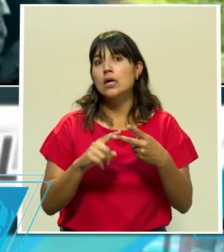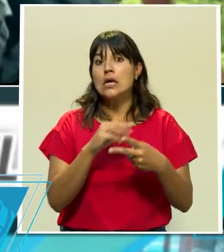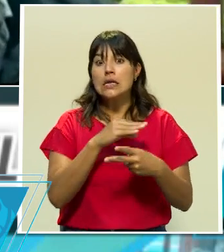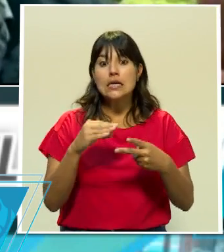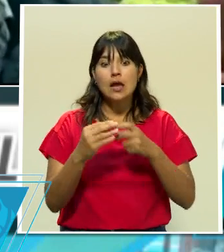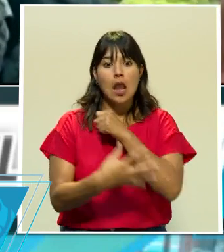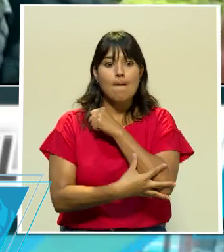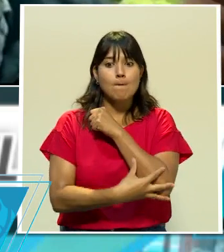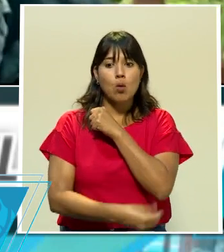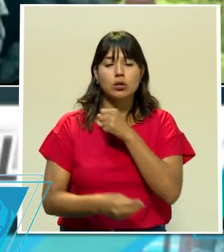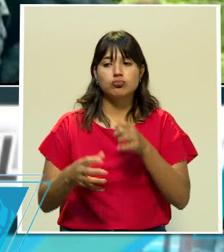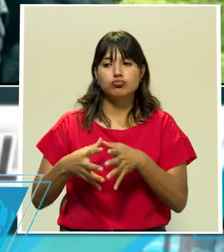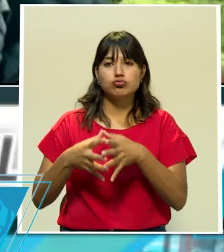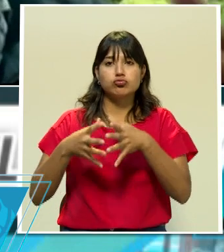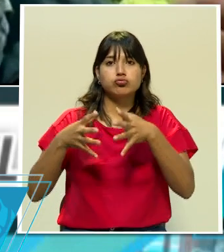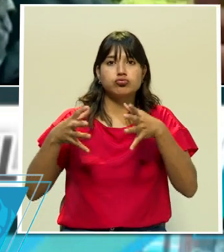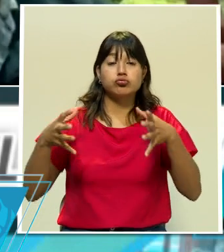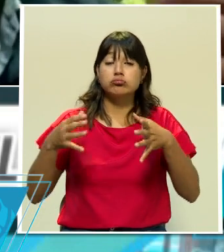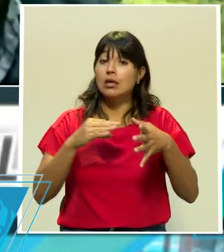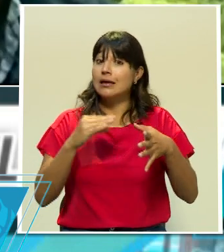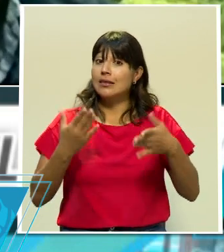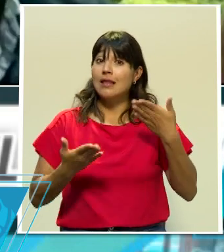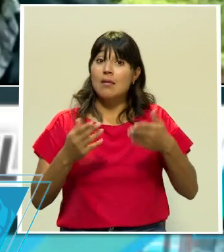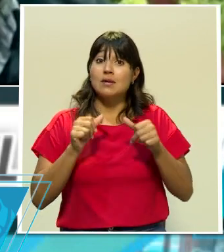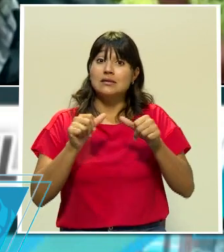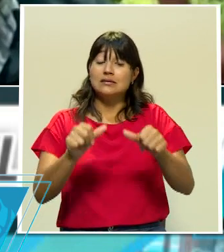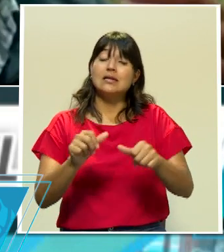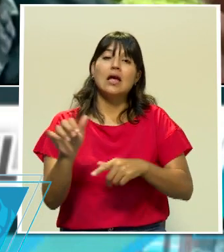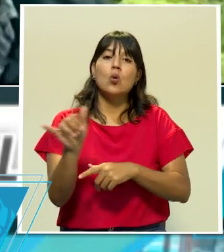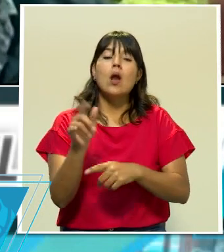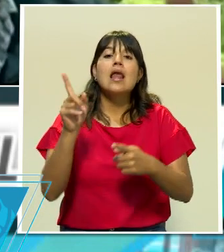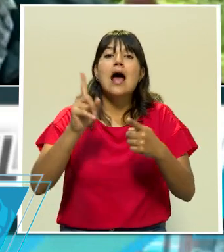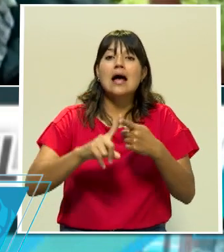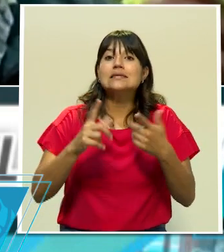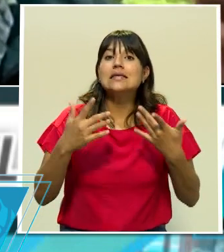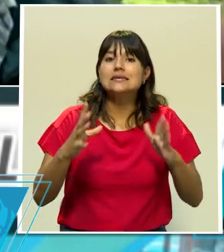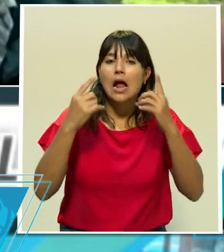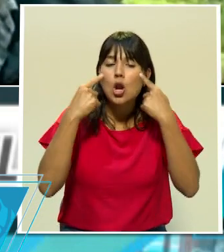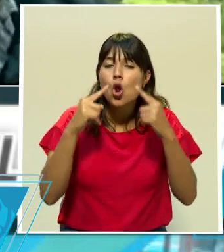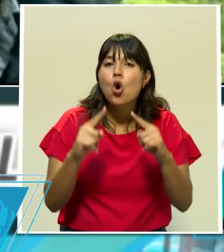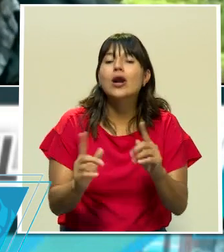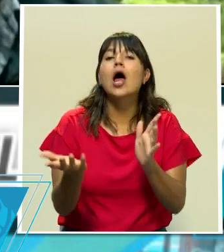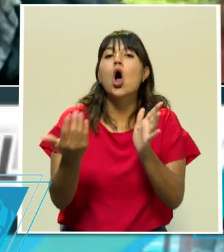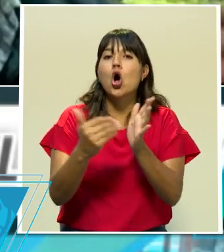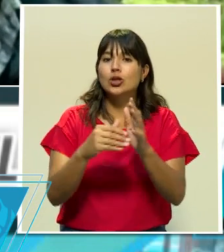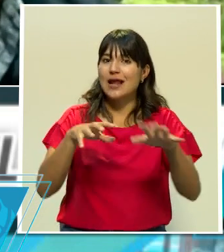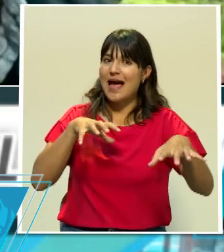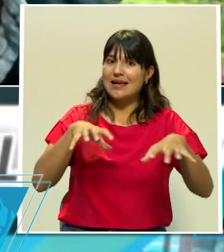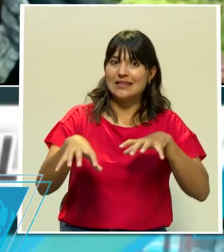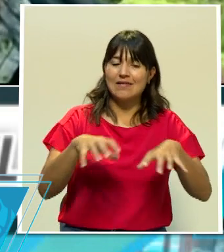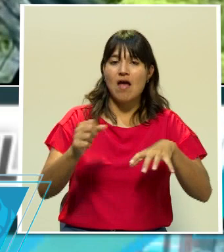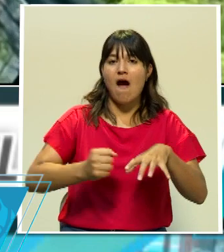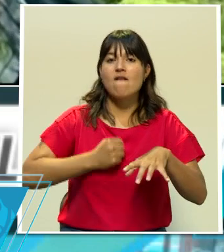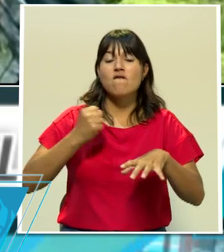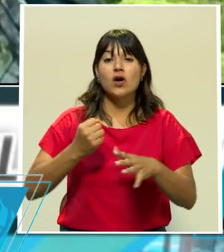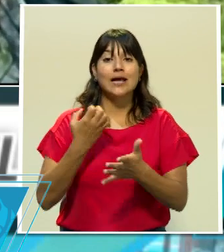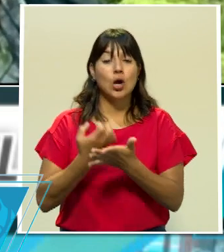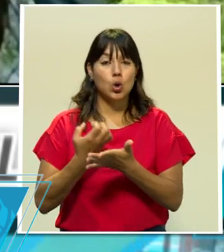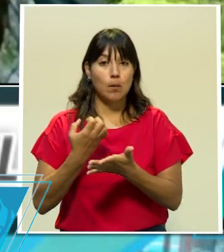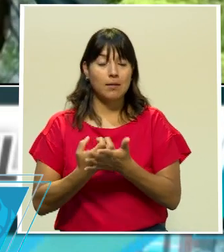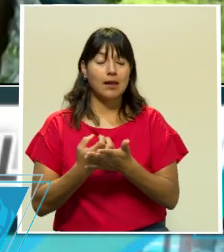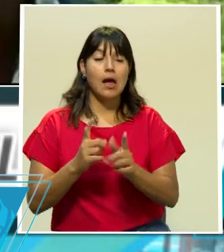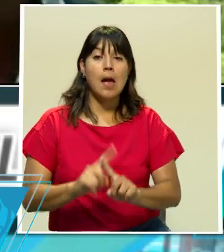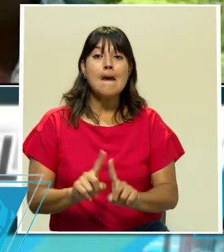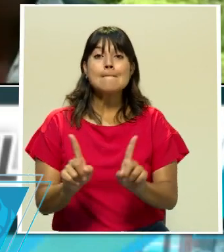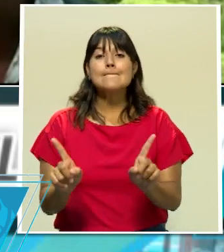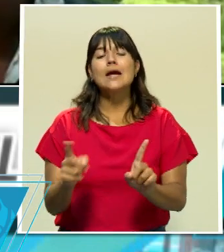posiblemente continúen a menos que haya una actividad fuerte de reactivación. Pero en